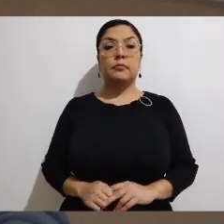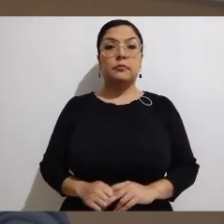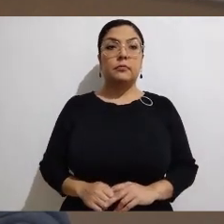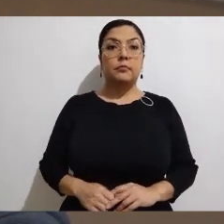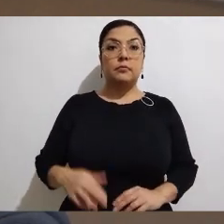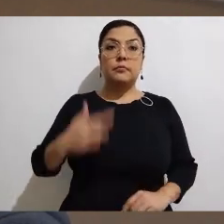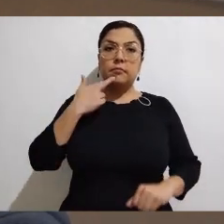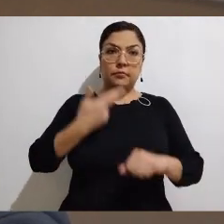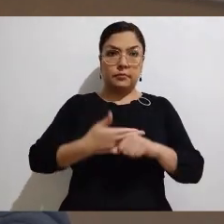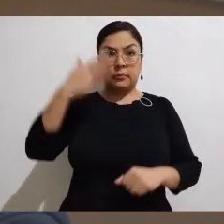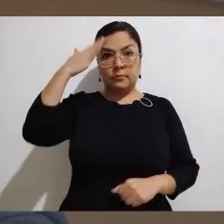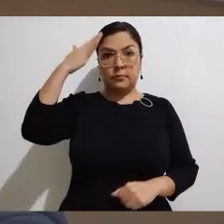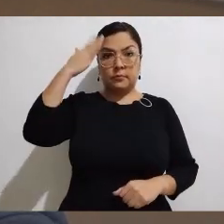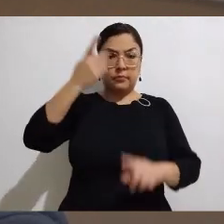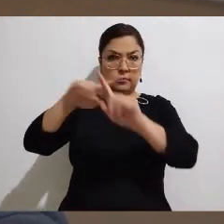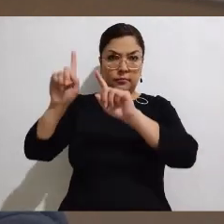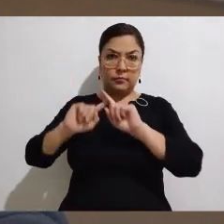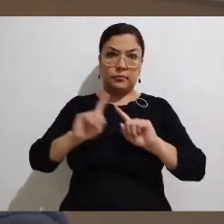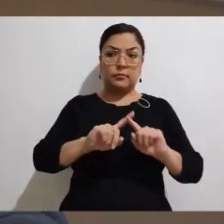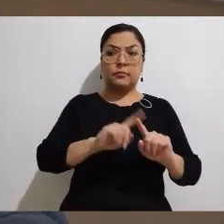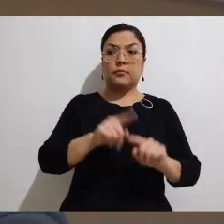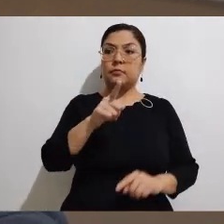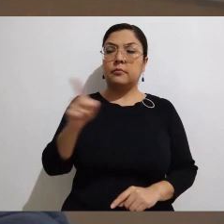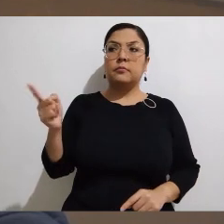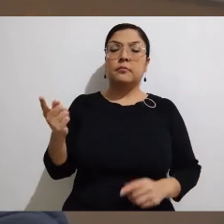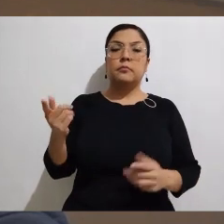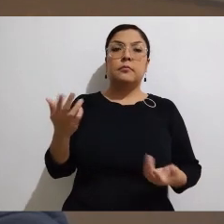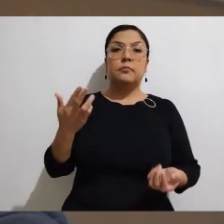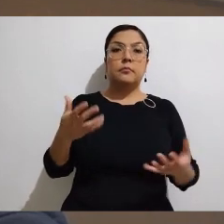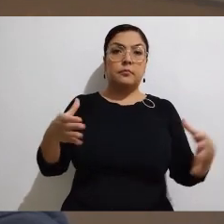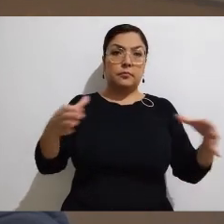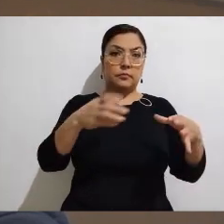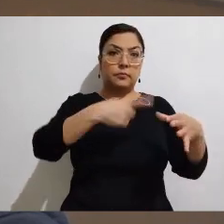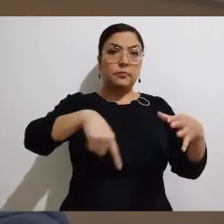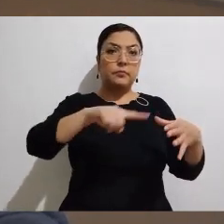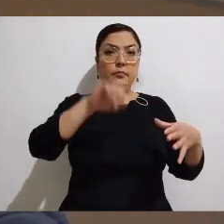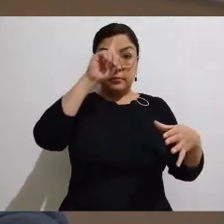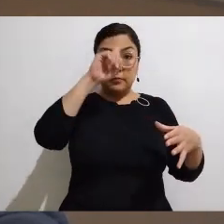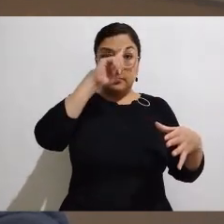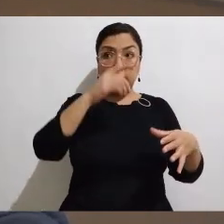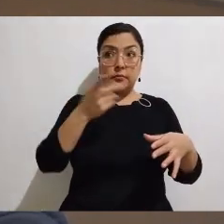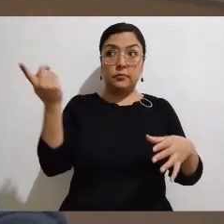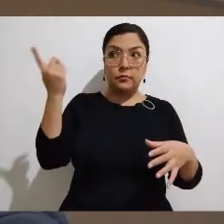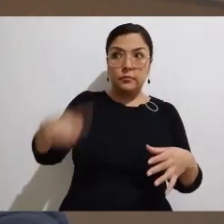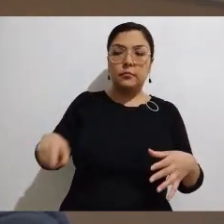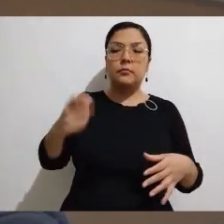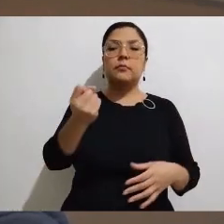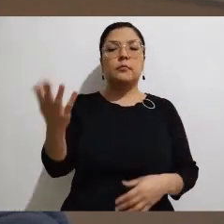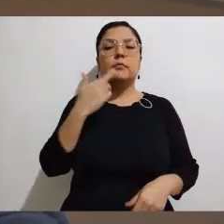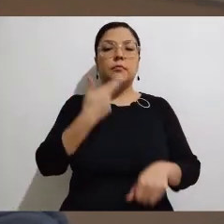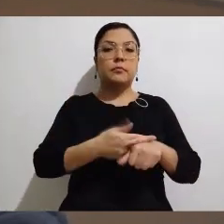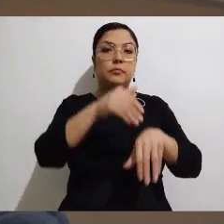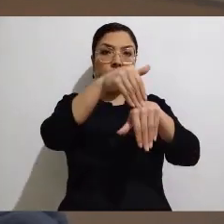diversas direcciones ejecutivas y unidades técnicas que se encargan de ejecutar las decisiones del Consejo General, y en este sentido,